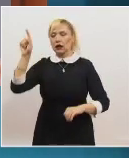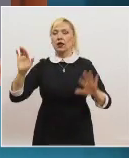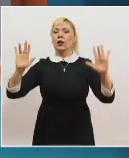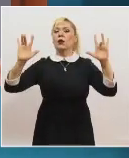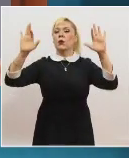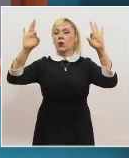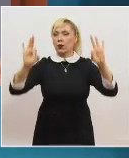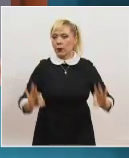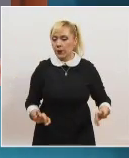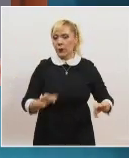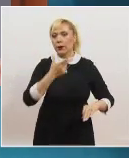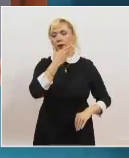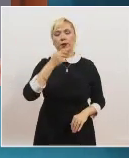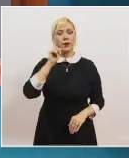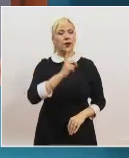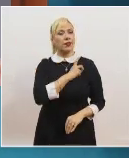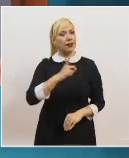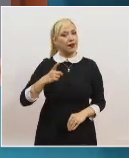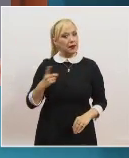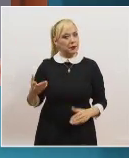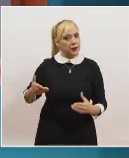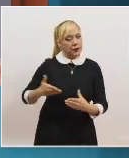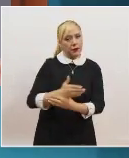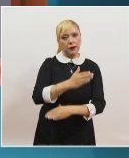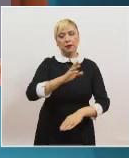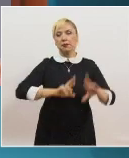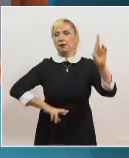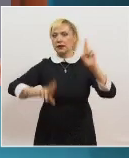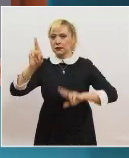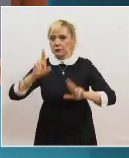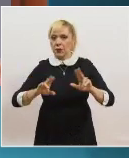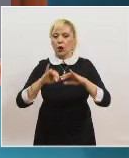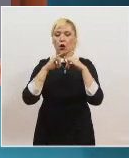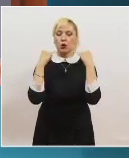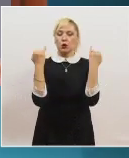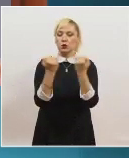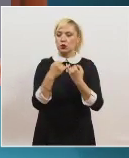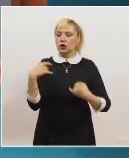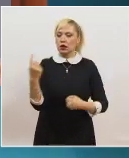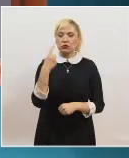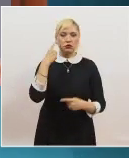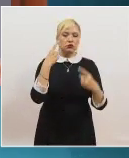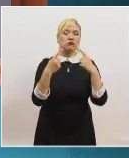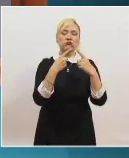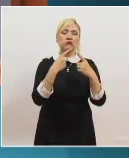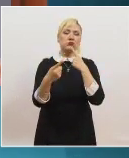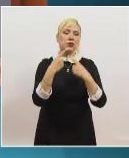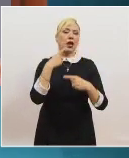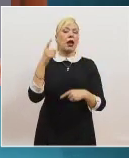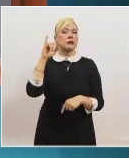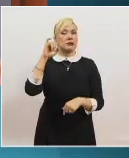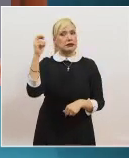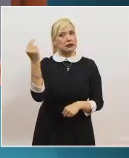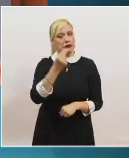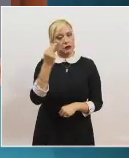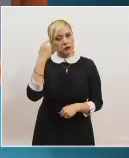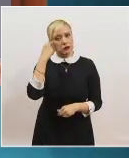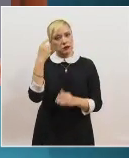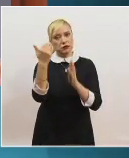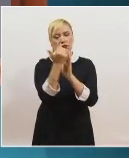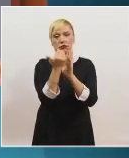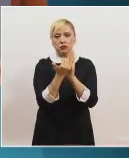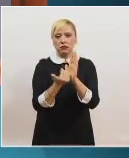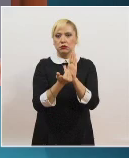los órganos ejecutivos, sea en la Junta General Ejecutiva y sea el conjunto de